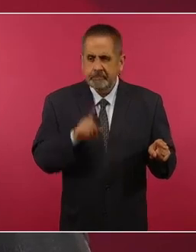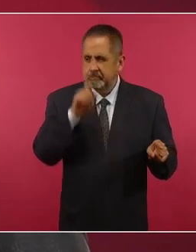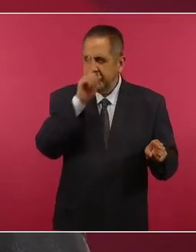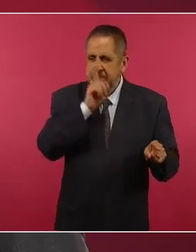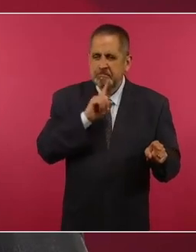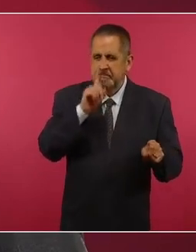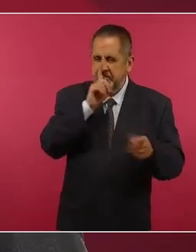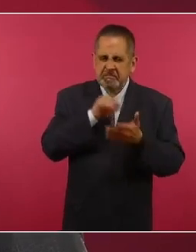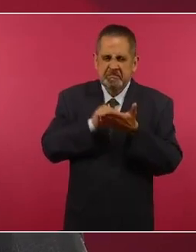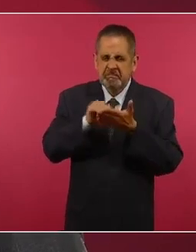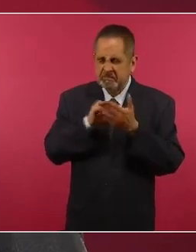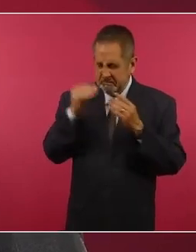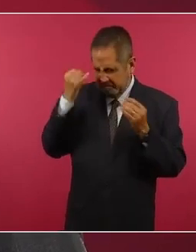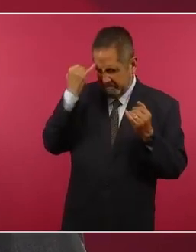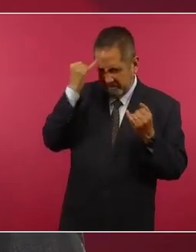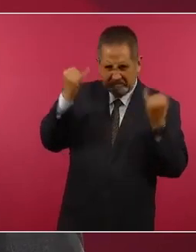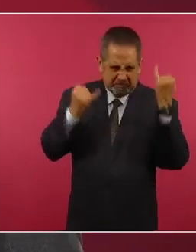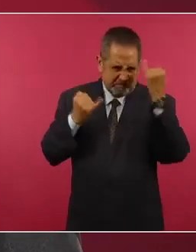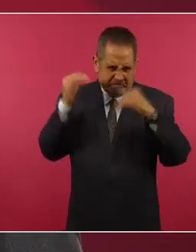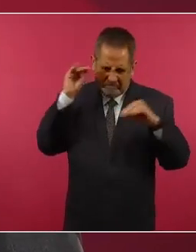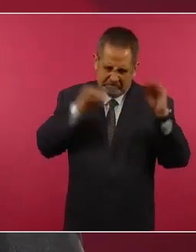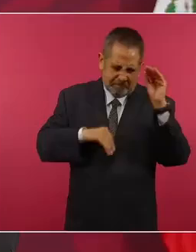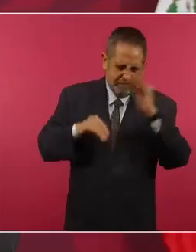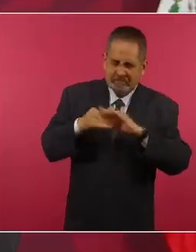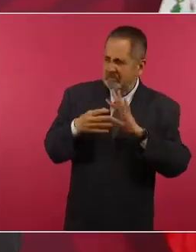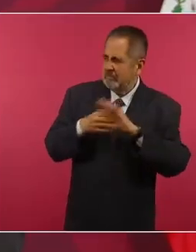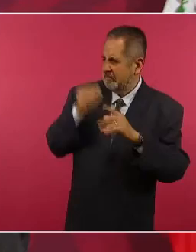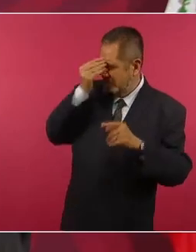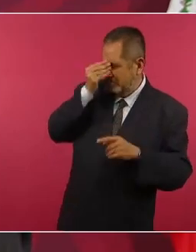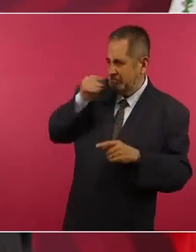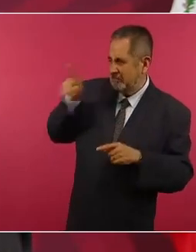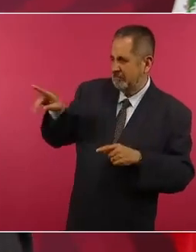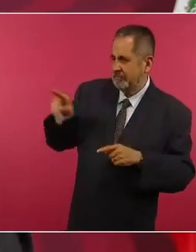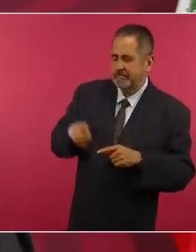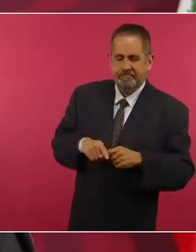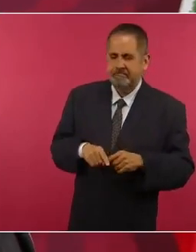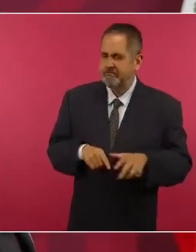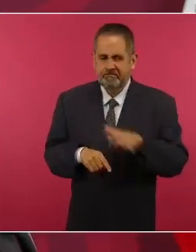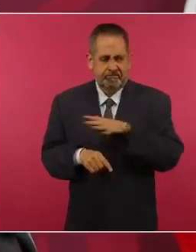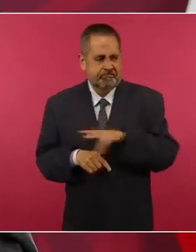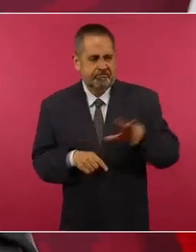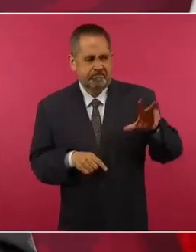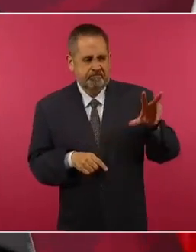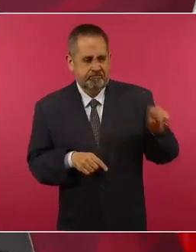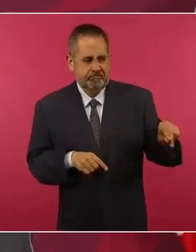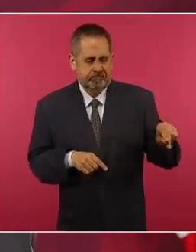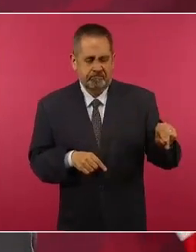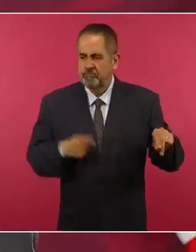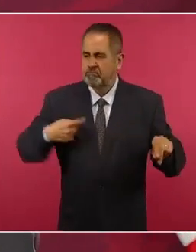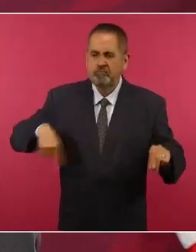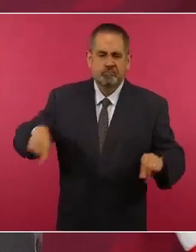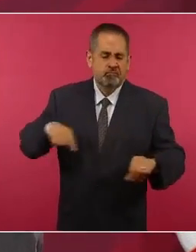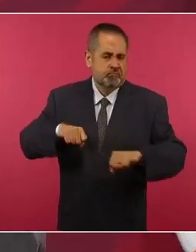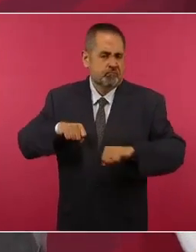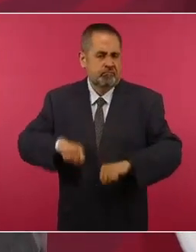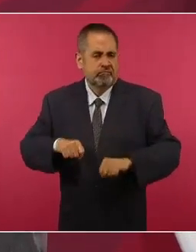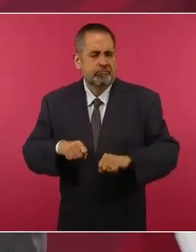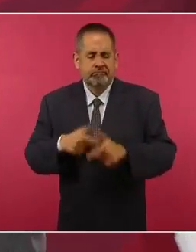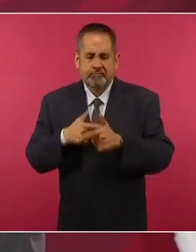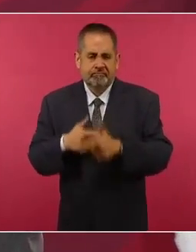difamar, a degradar, a debilitar las instituciones, lo mismo